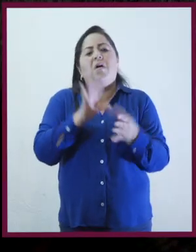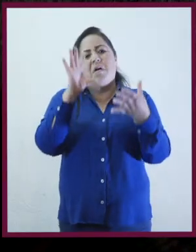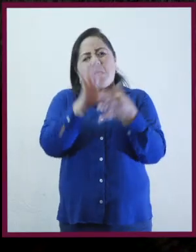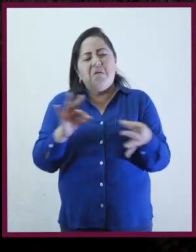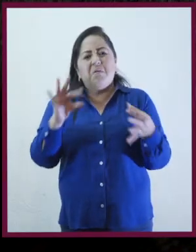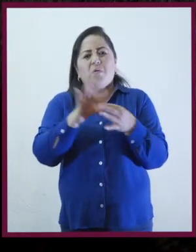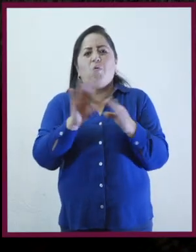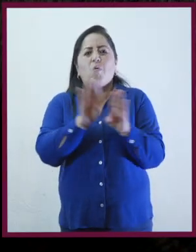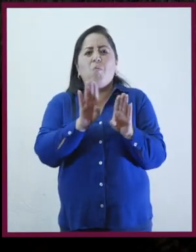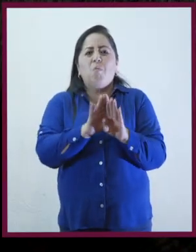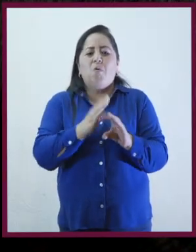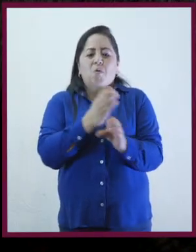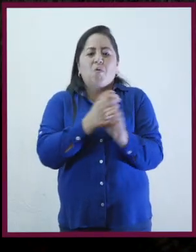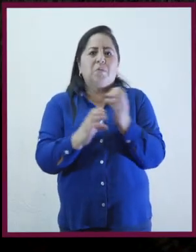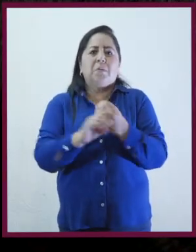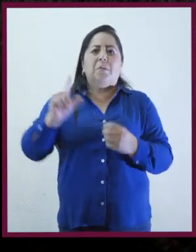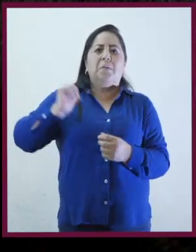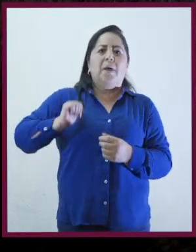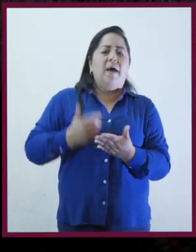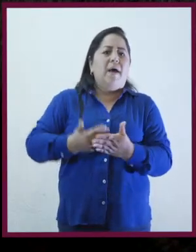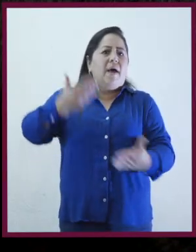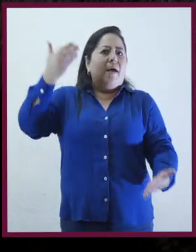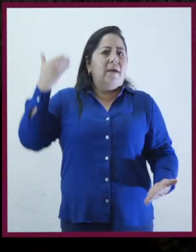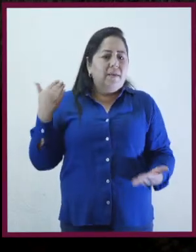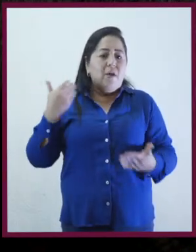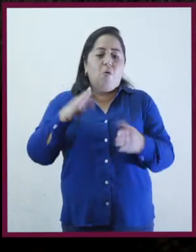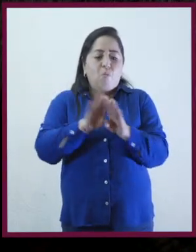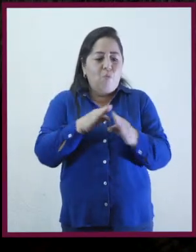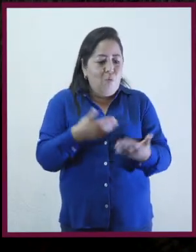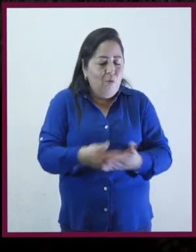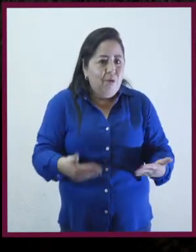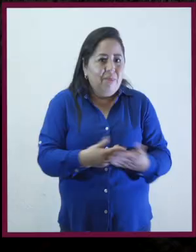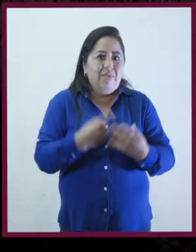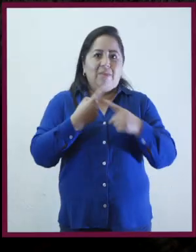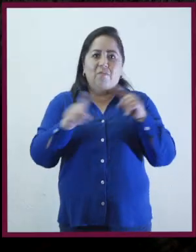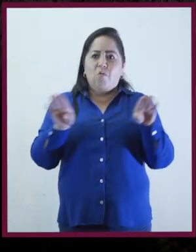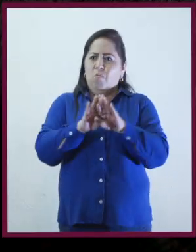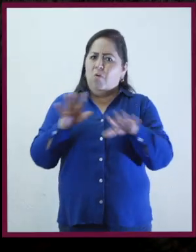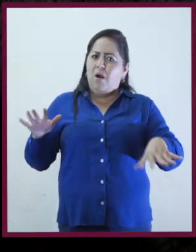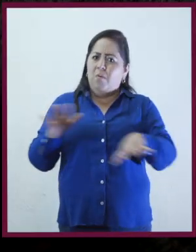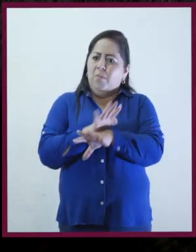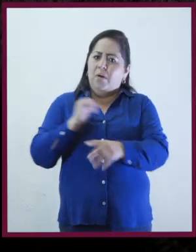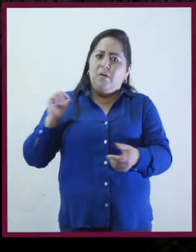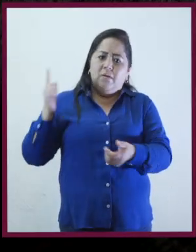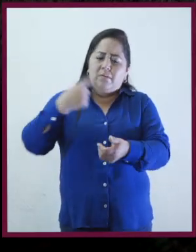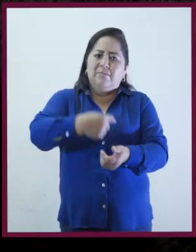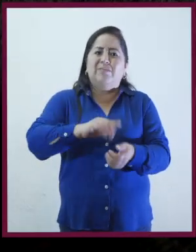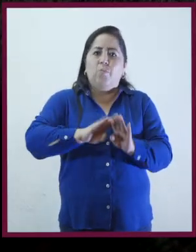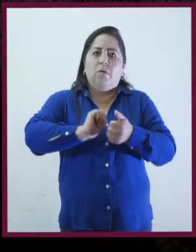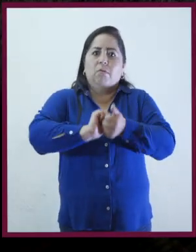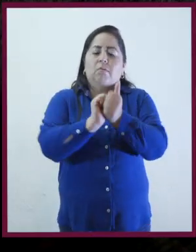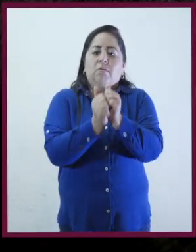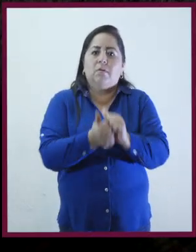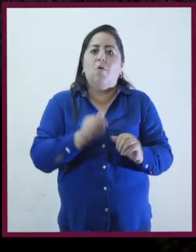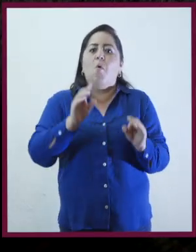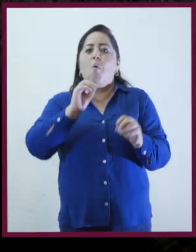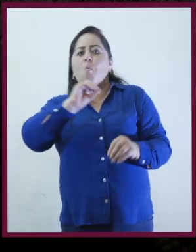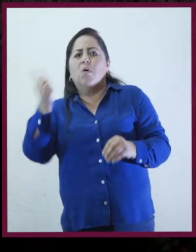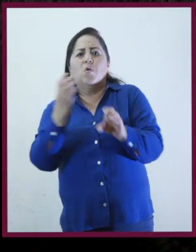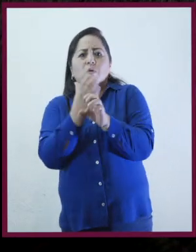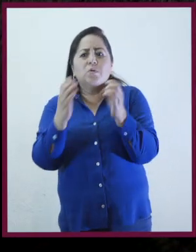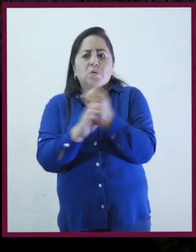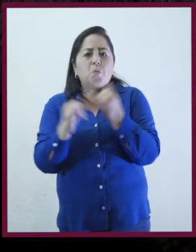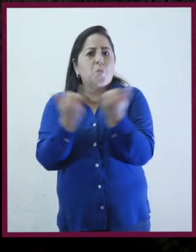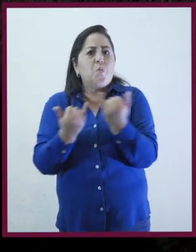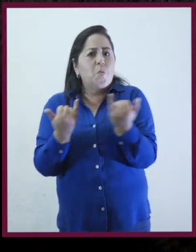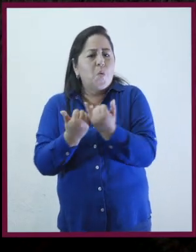sobre cómo eran las cosas antes, cómo son ahora, cómo cambiaron, qué permanece igual, ¿no? Y en ese sentido creo